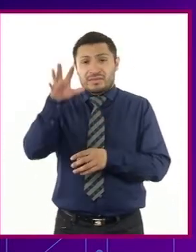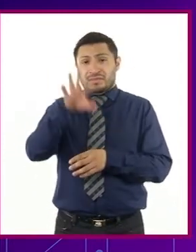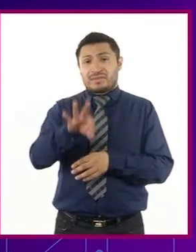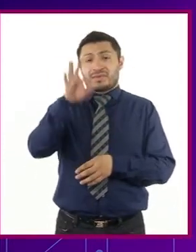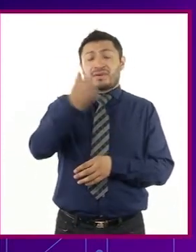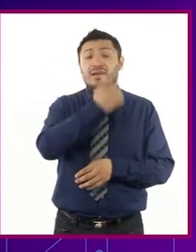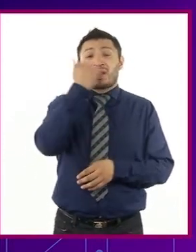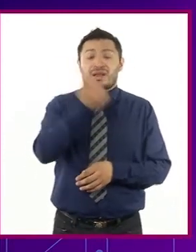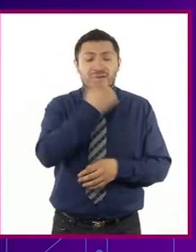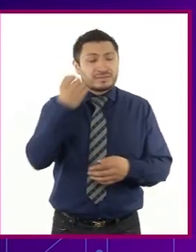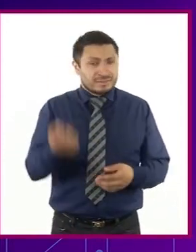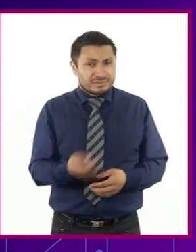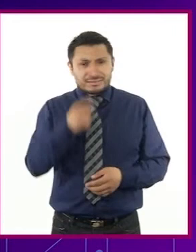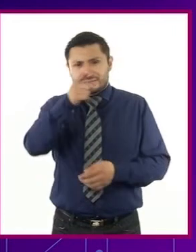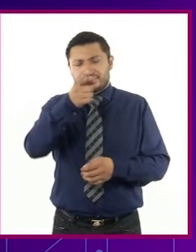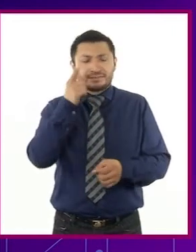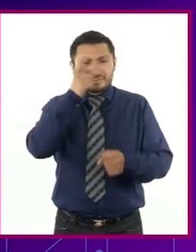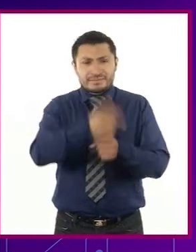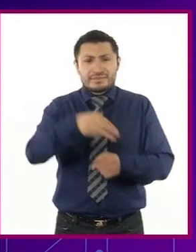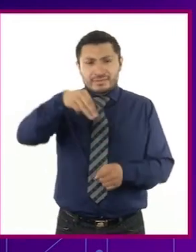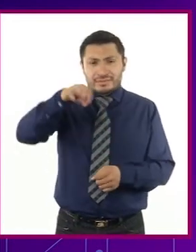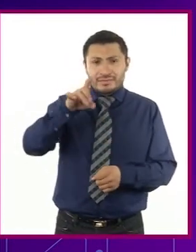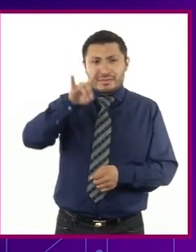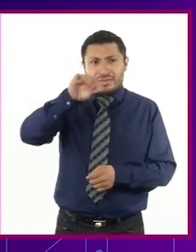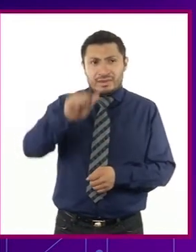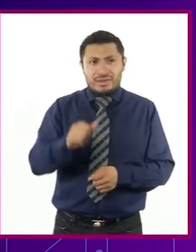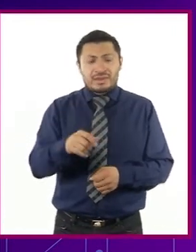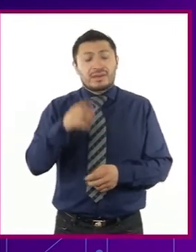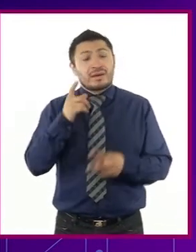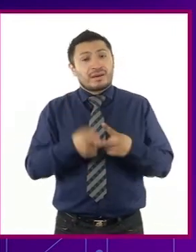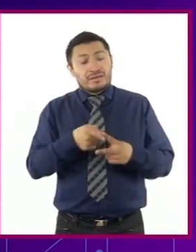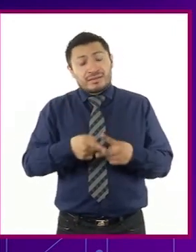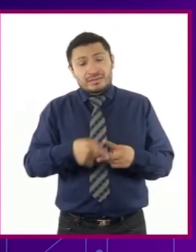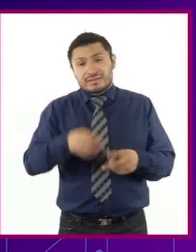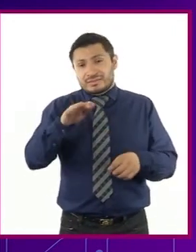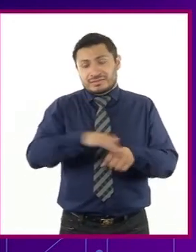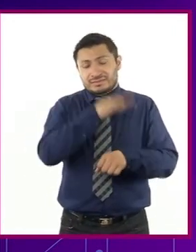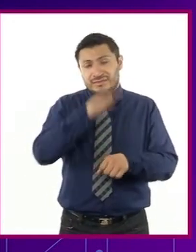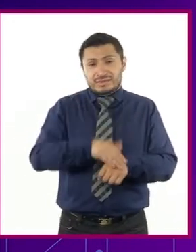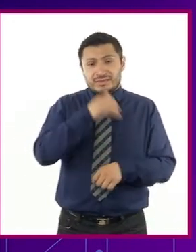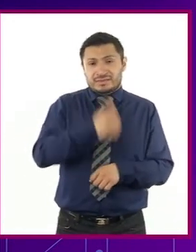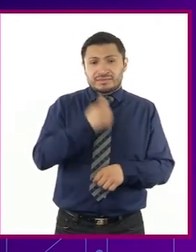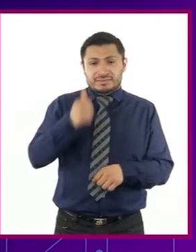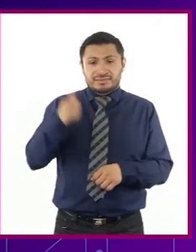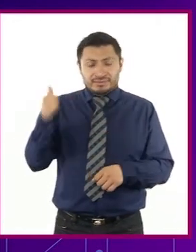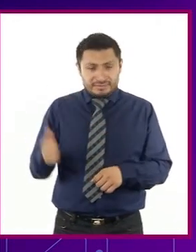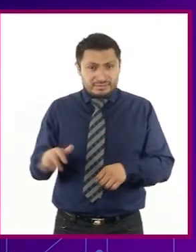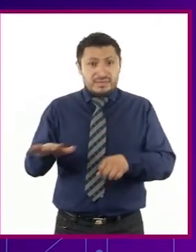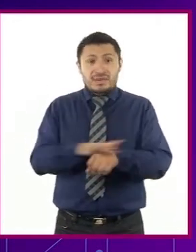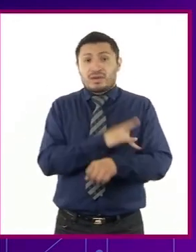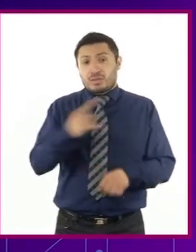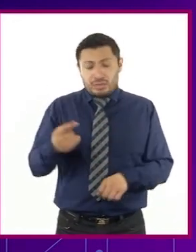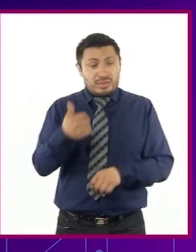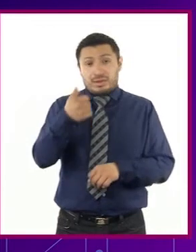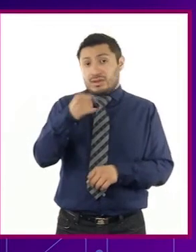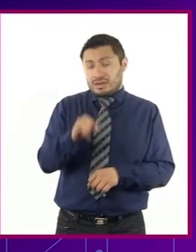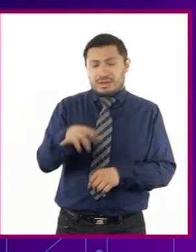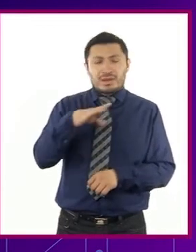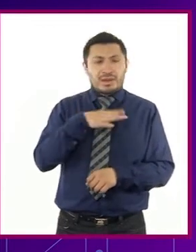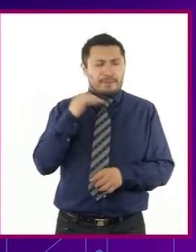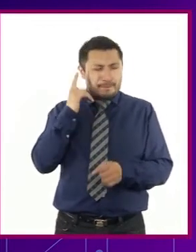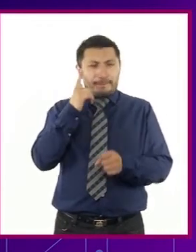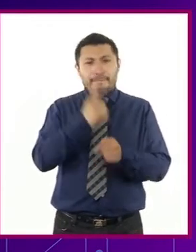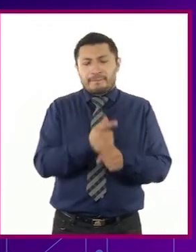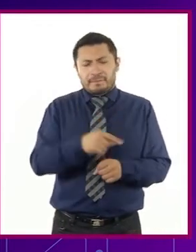alumno es determinar la media aritmética de las calificaciones de cada alumno, ya que es una medida que se puede